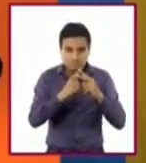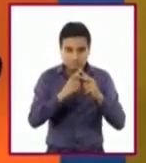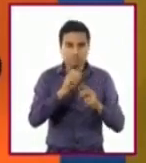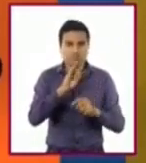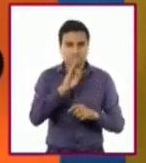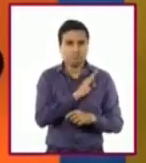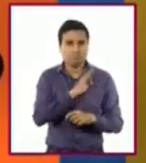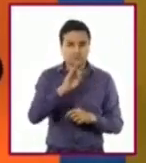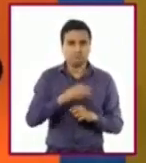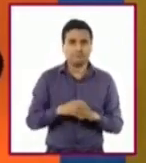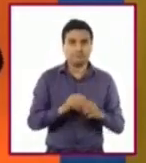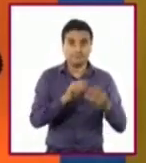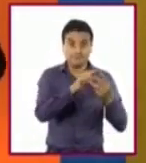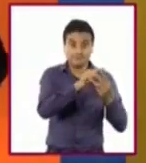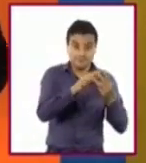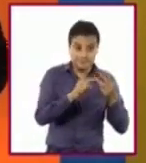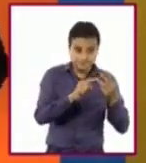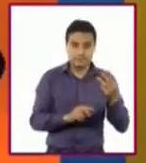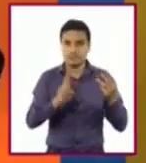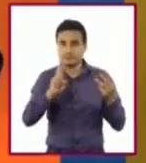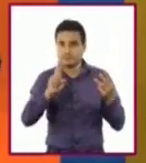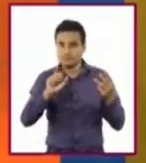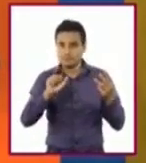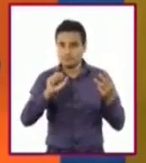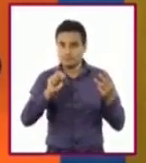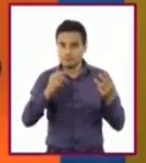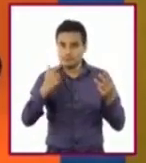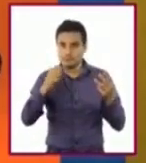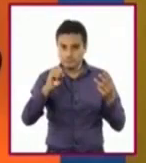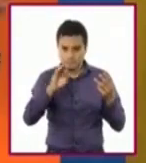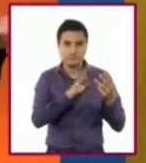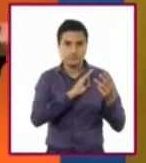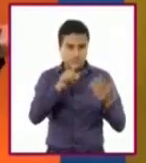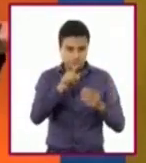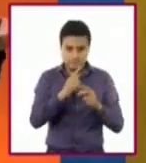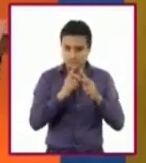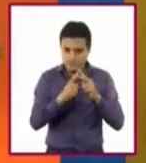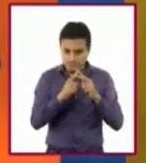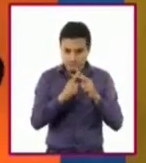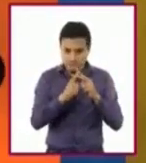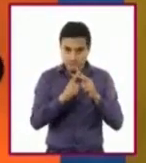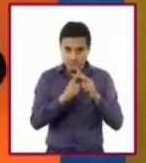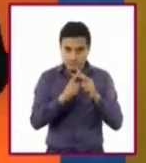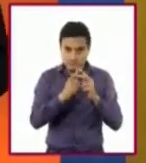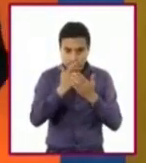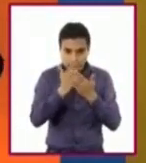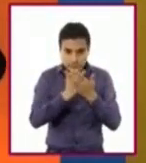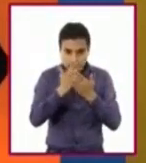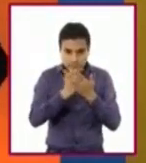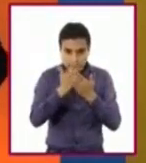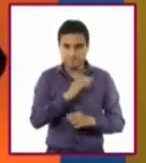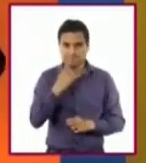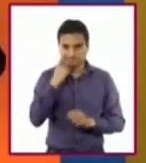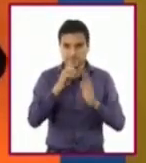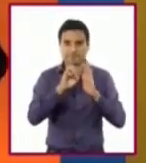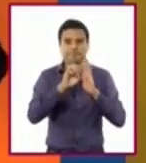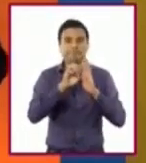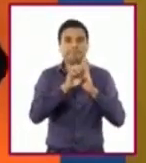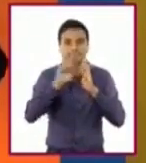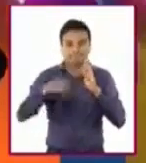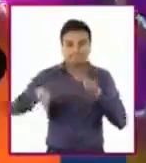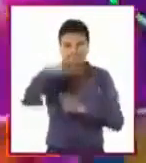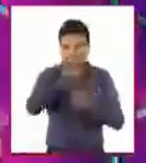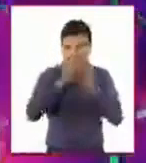para determinar cuál es la medida que representa mejor al conjunto de datos de la siguiente situación presten la